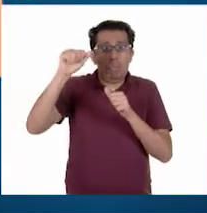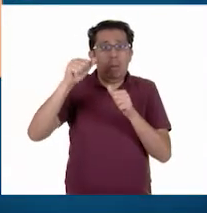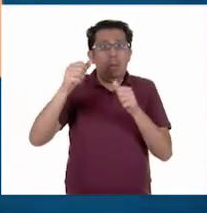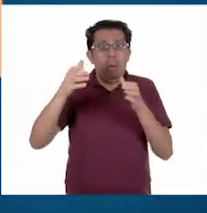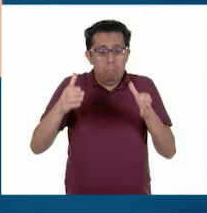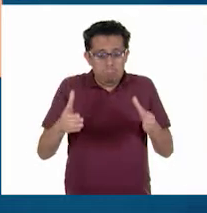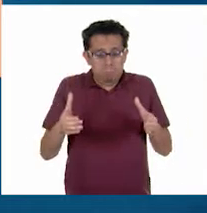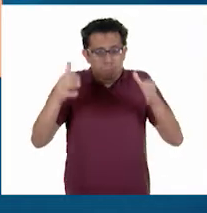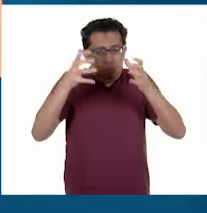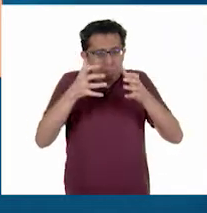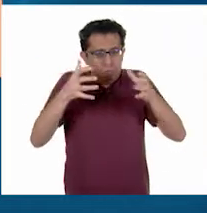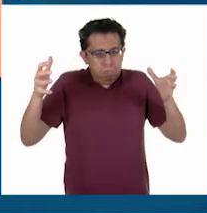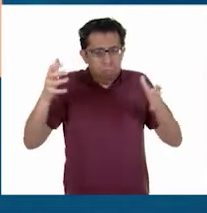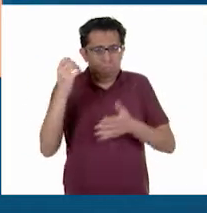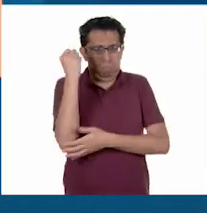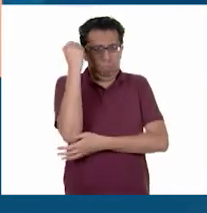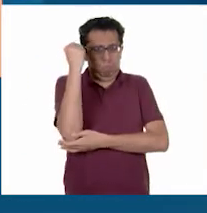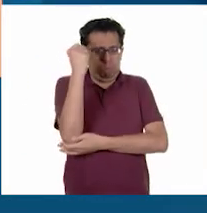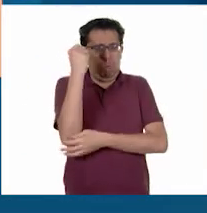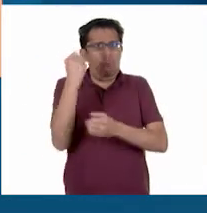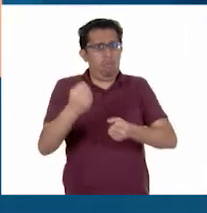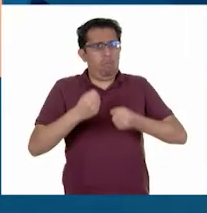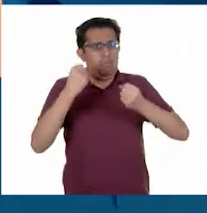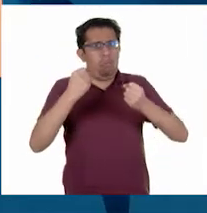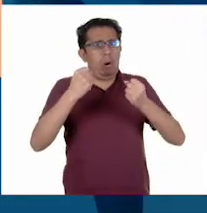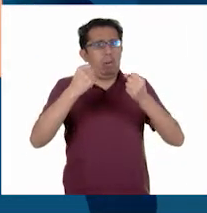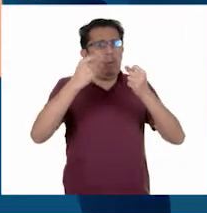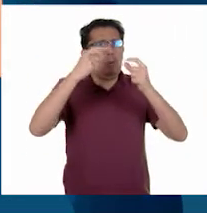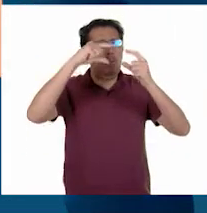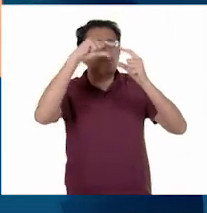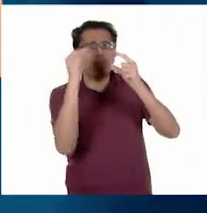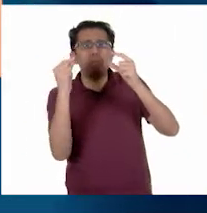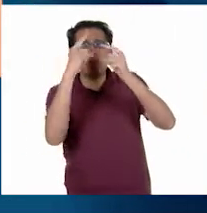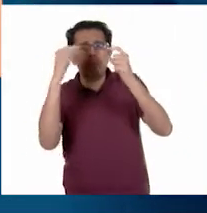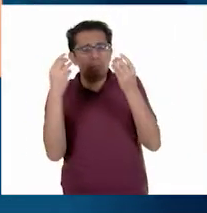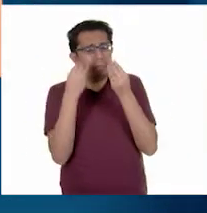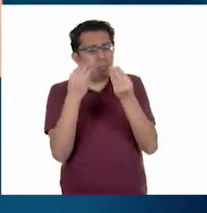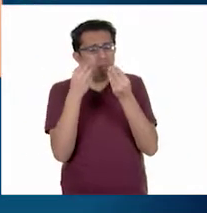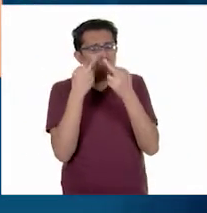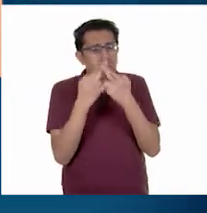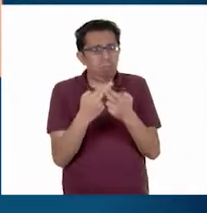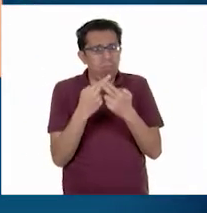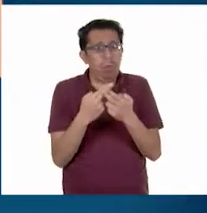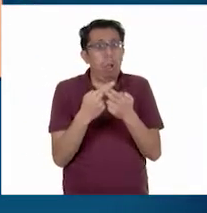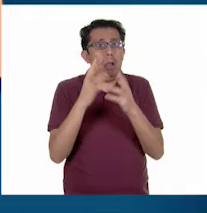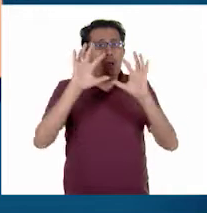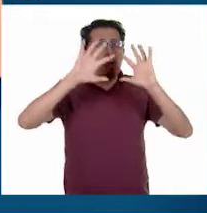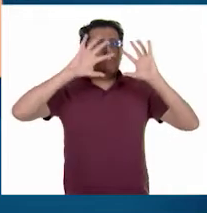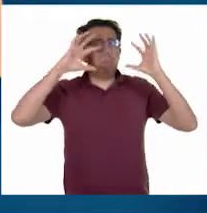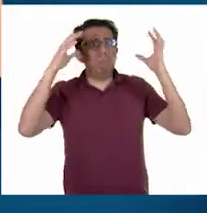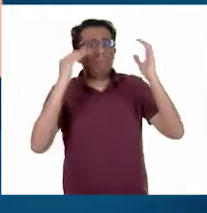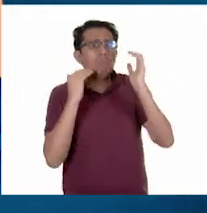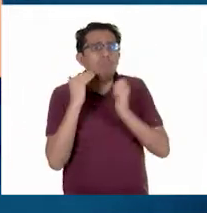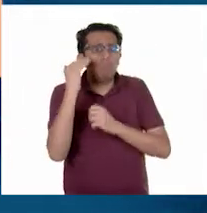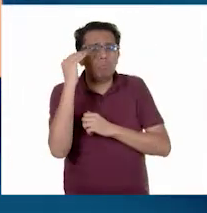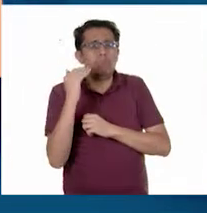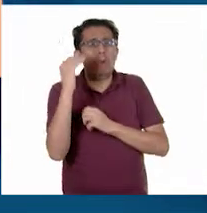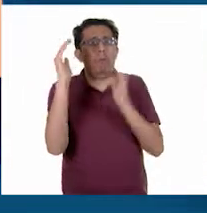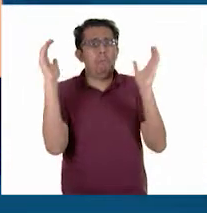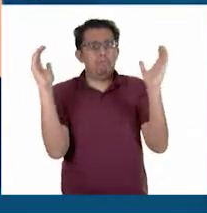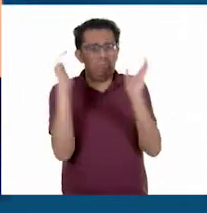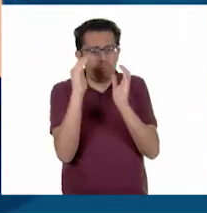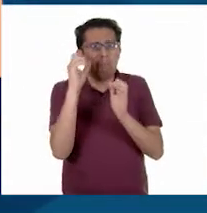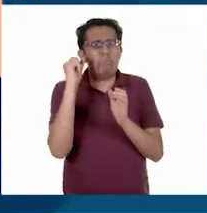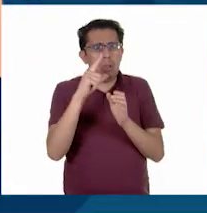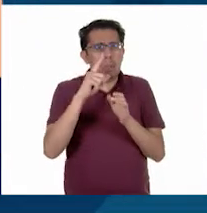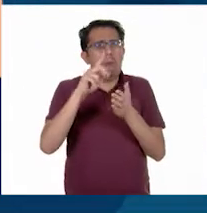grueso, derecho, de muchas ramas y ramillas péndulas. Tiene copa irregular, estrecha y